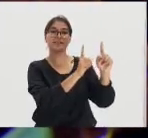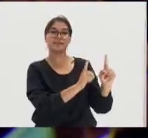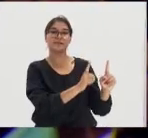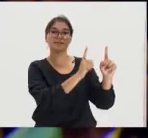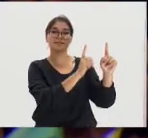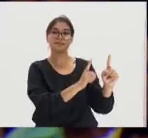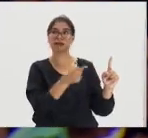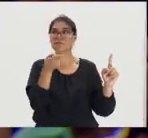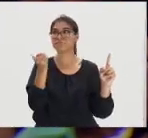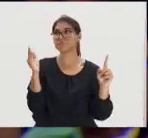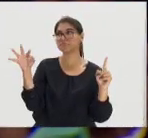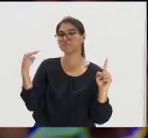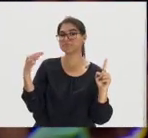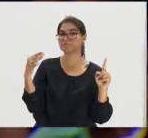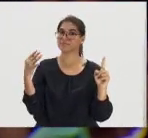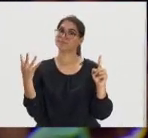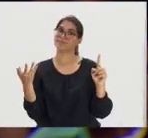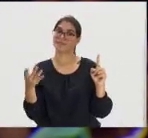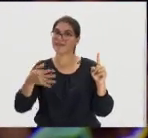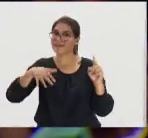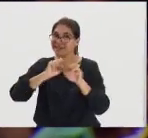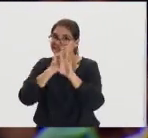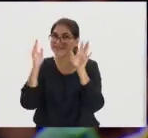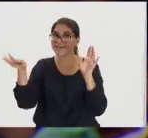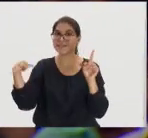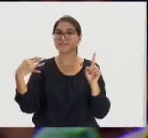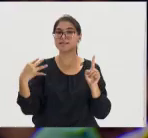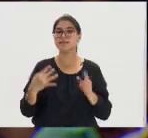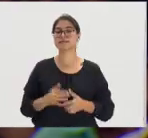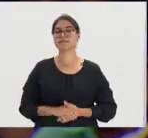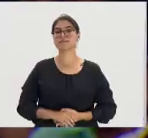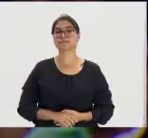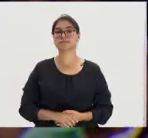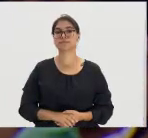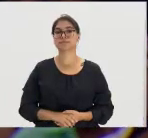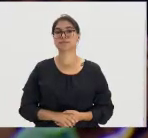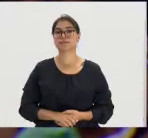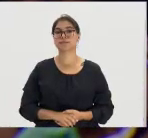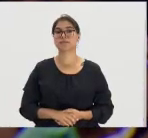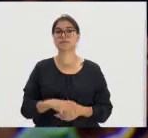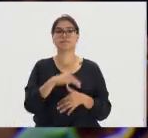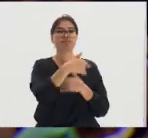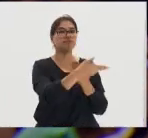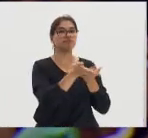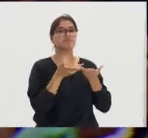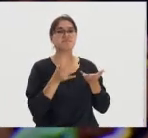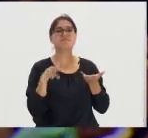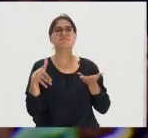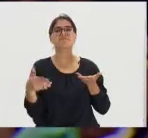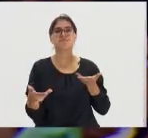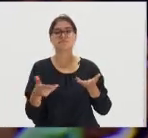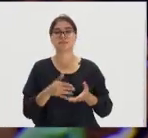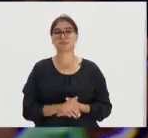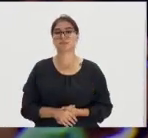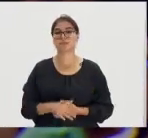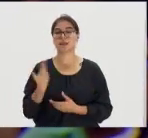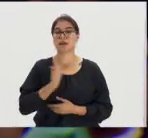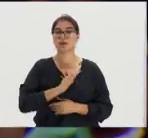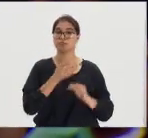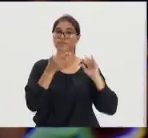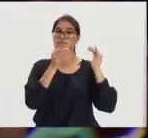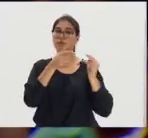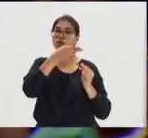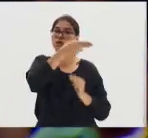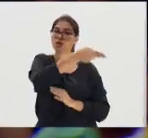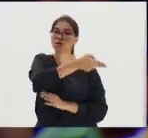Si me ven, amén, claro que te ven. Amigos, hermanos, ¿qué te ofrecieron? Quiero ser parejo, hermano.